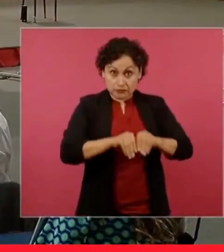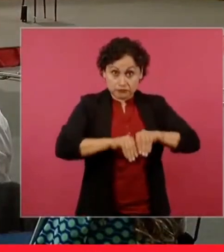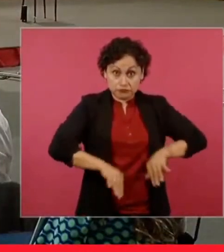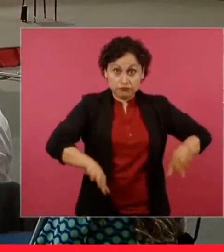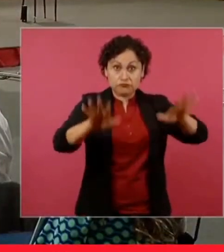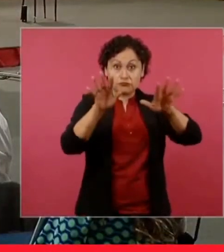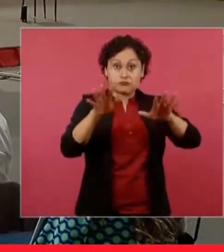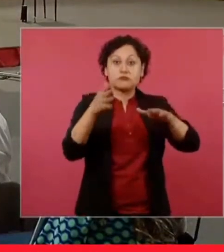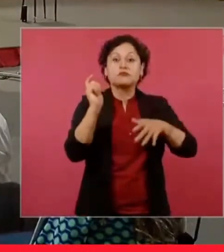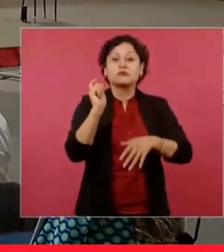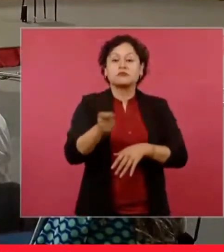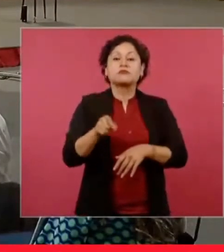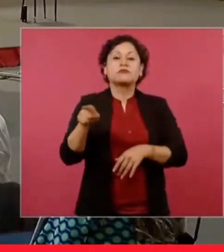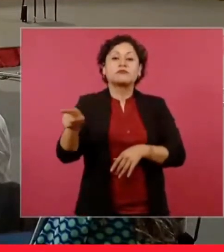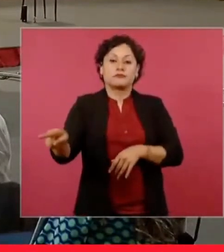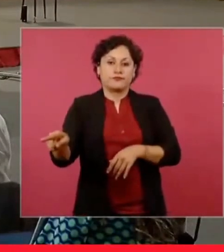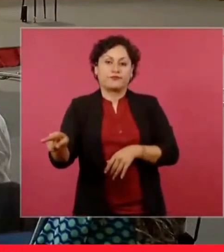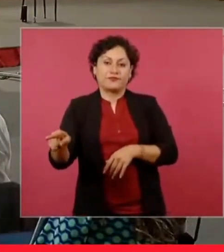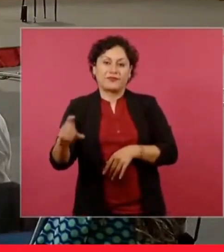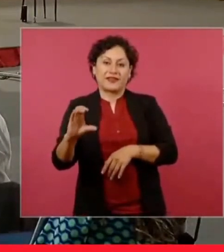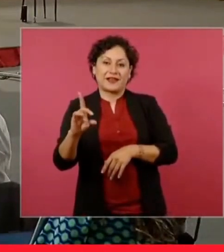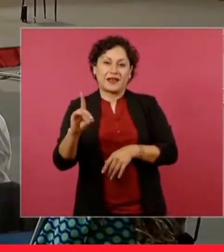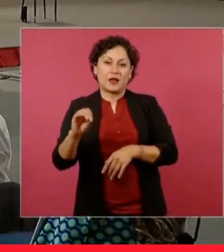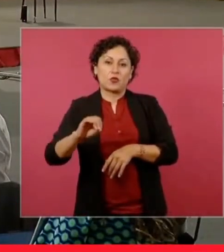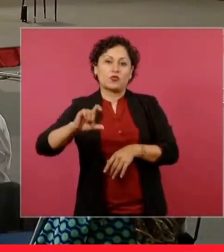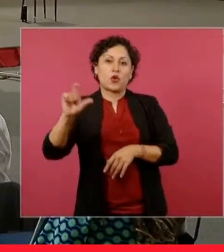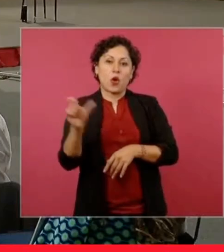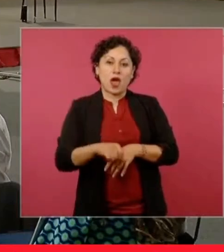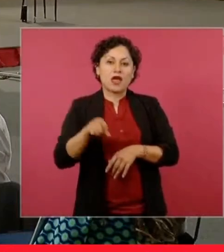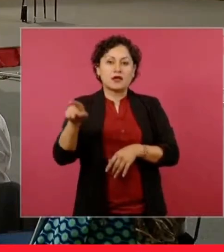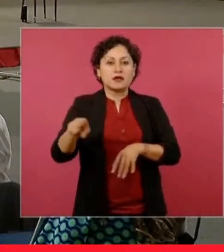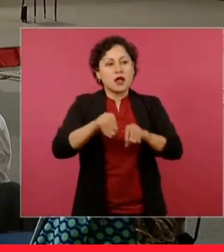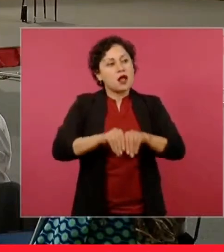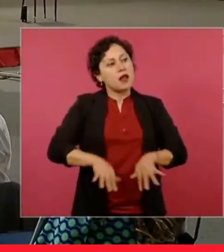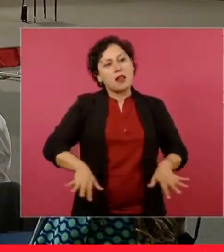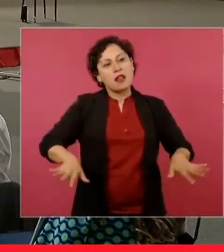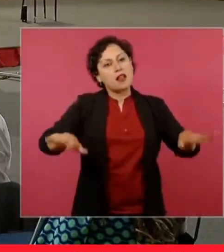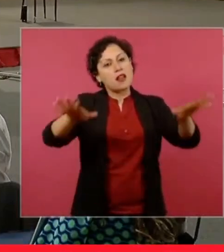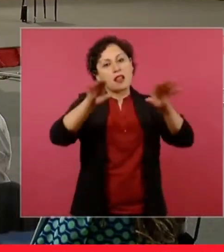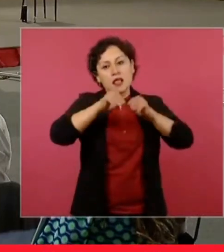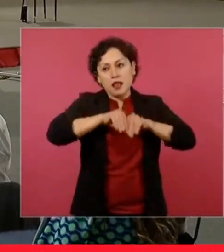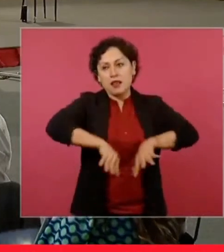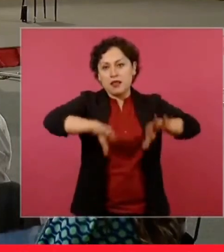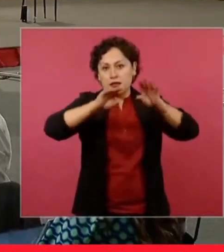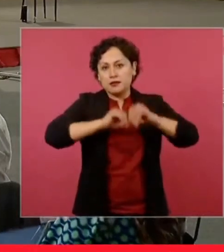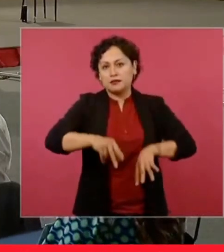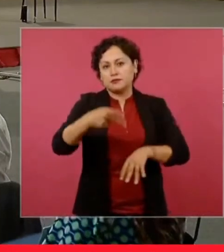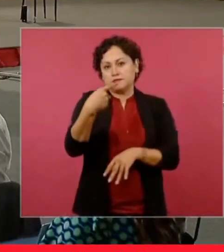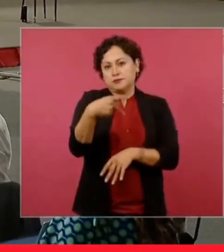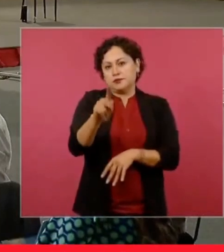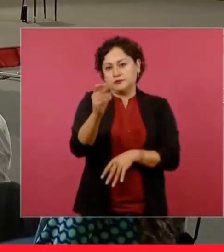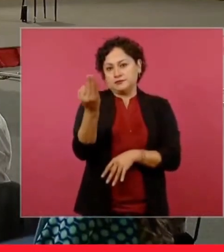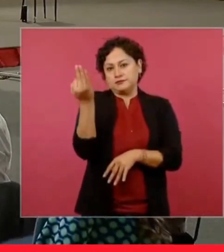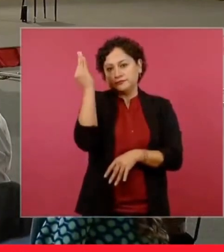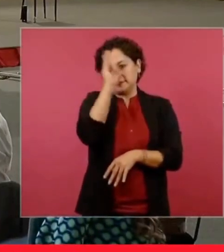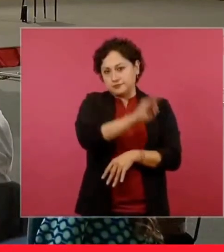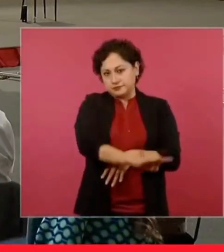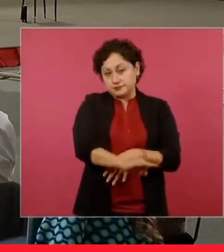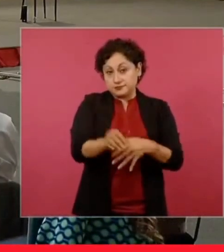salivando, Claudio X González lo empezó a difundir por doquier, pero es falso. Este